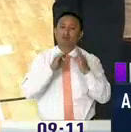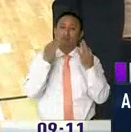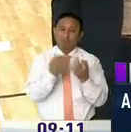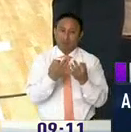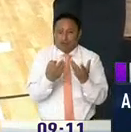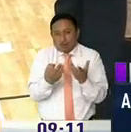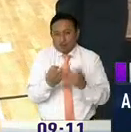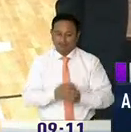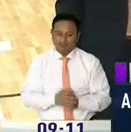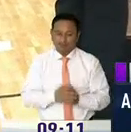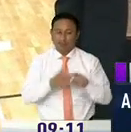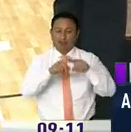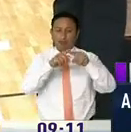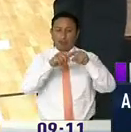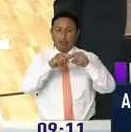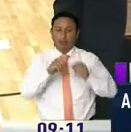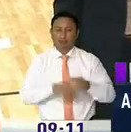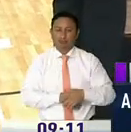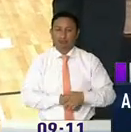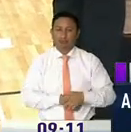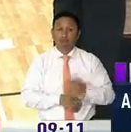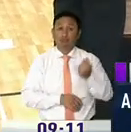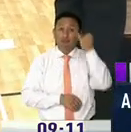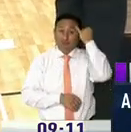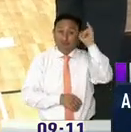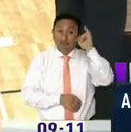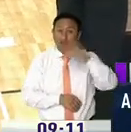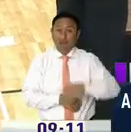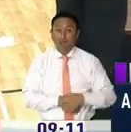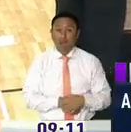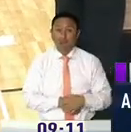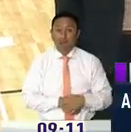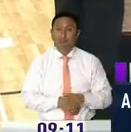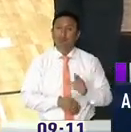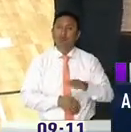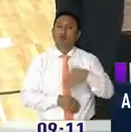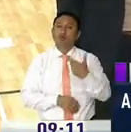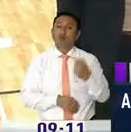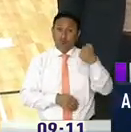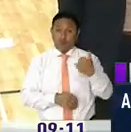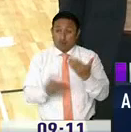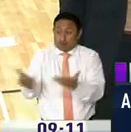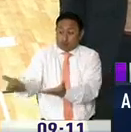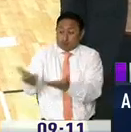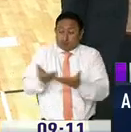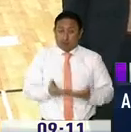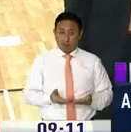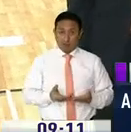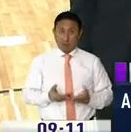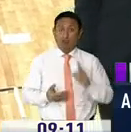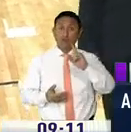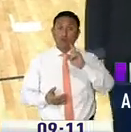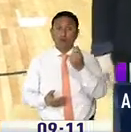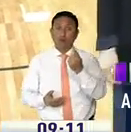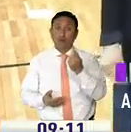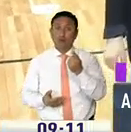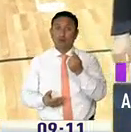cada componente familiar. Entonces, la idea es esto, a través de lo que recibamos hoy, sí, no solo también